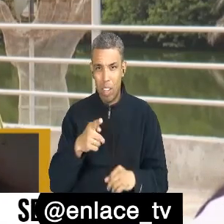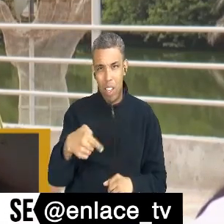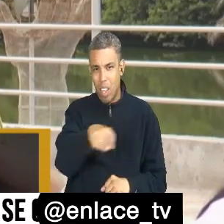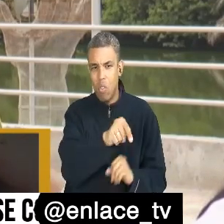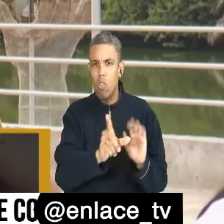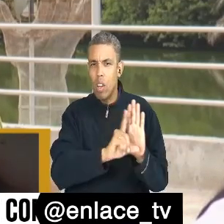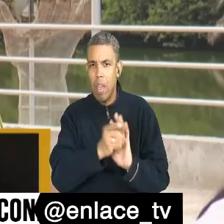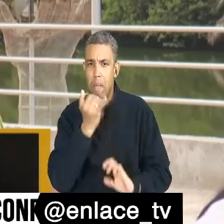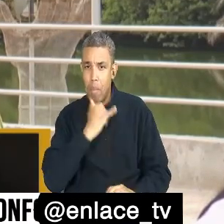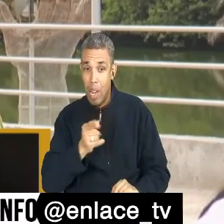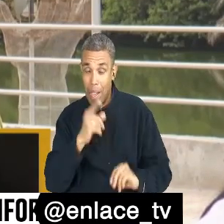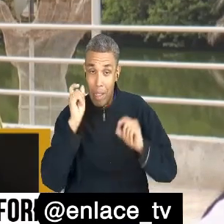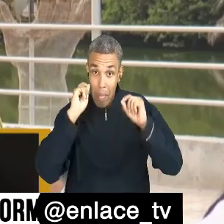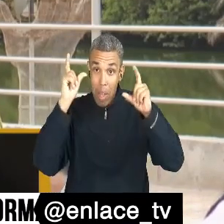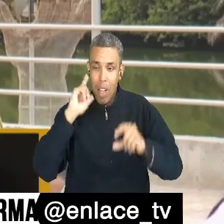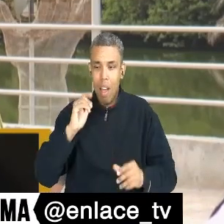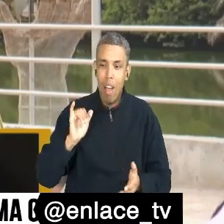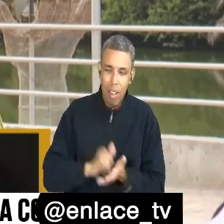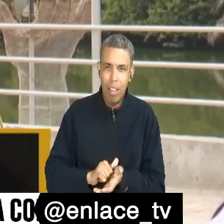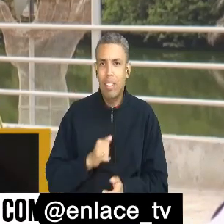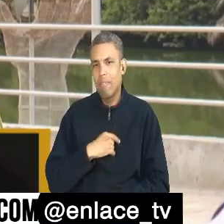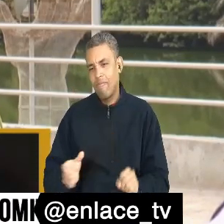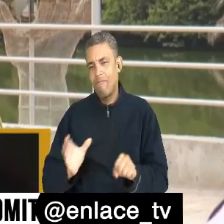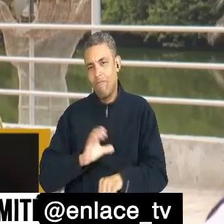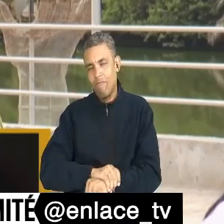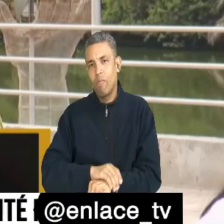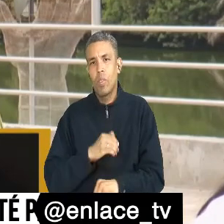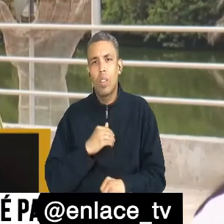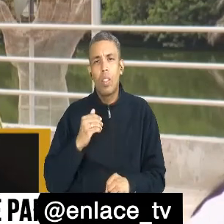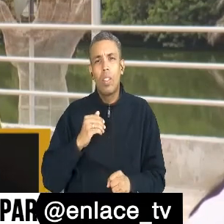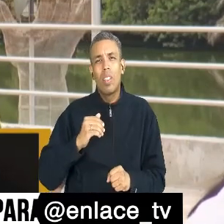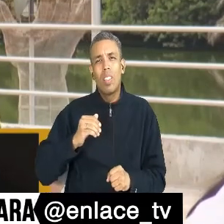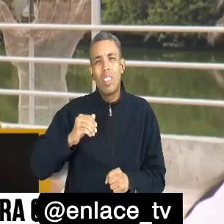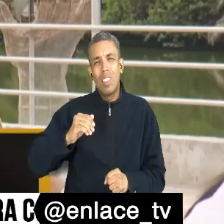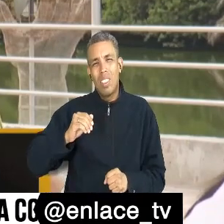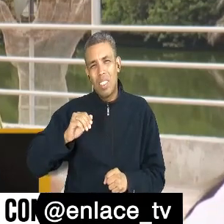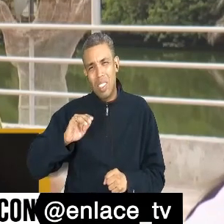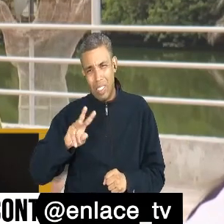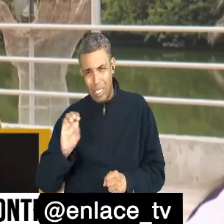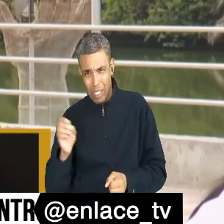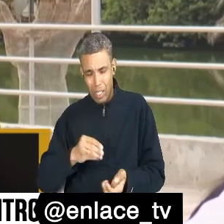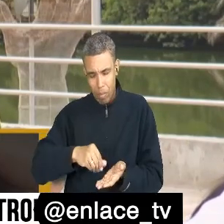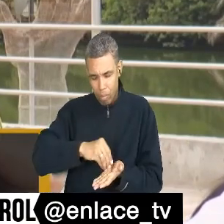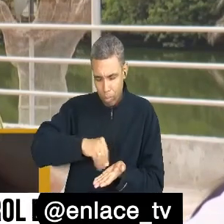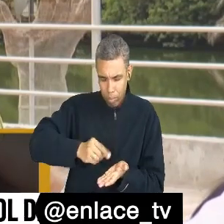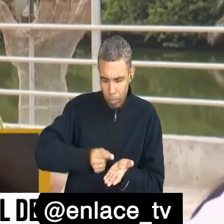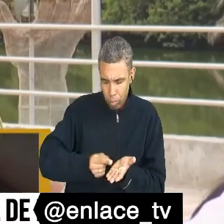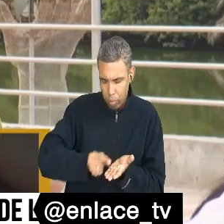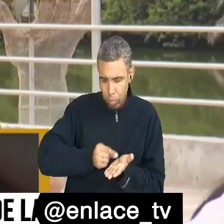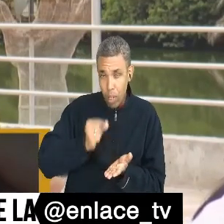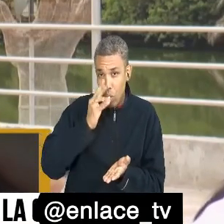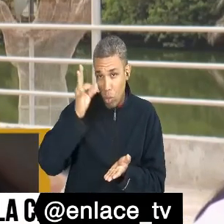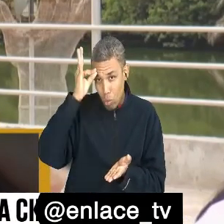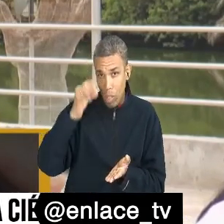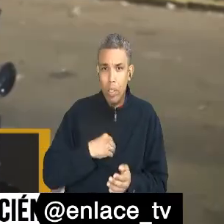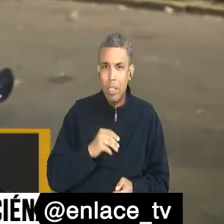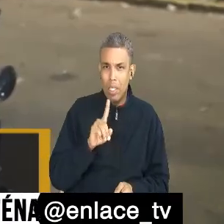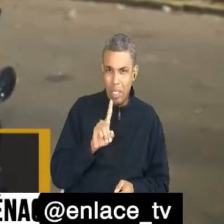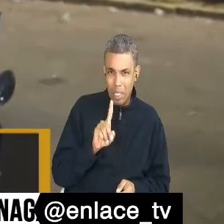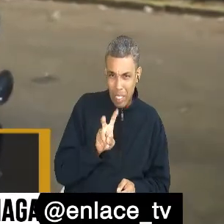incautación de 300 dosis de marihuana, 70 dosis de bazuco, la recuperación de una